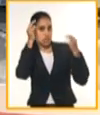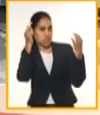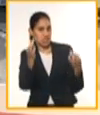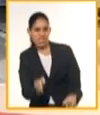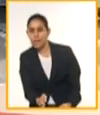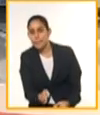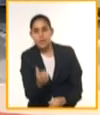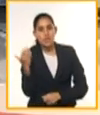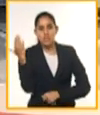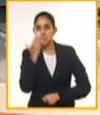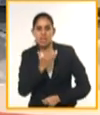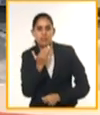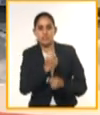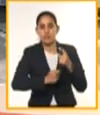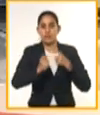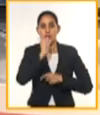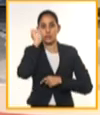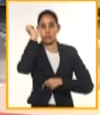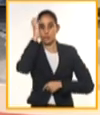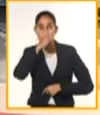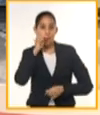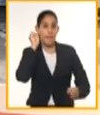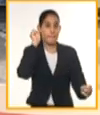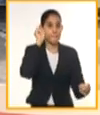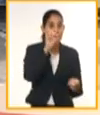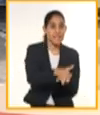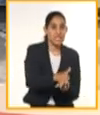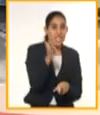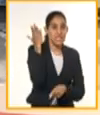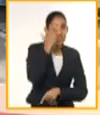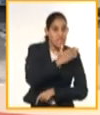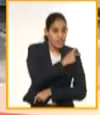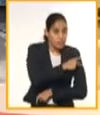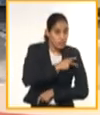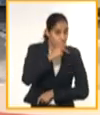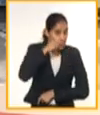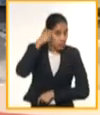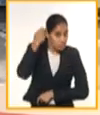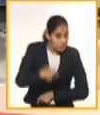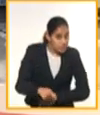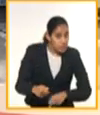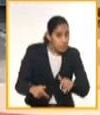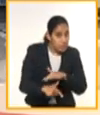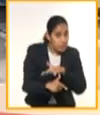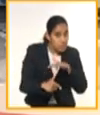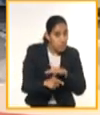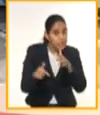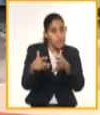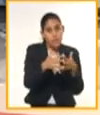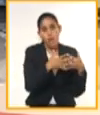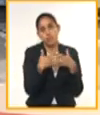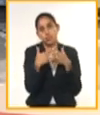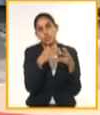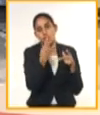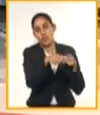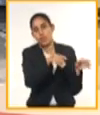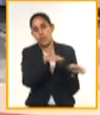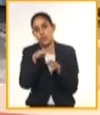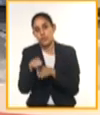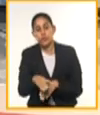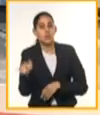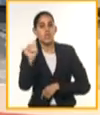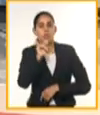Pero quien inicia el ataque, quien abre fuego es J.D. Vance, el vicepresidente de Estados Unidos, que también había hecho un discurso muy